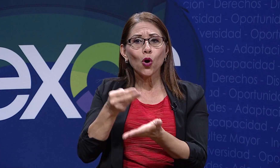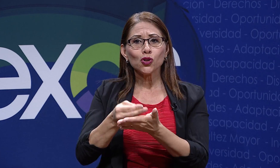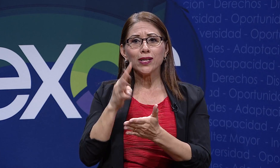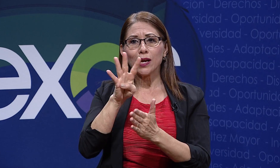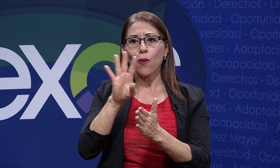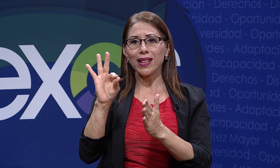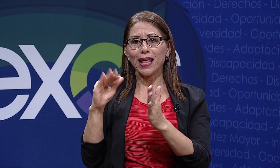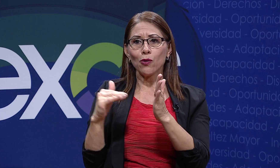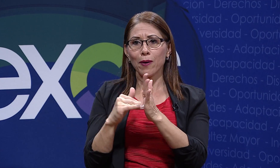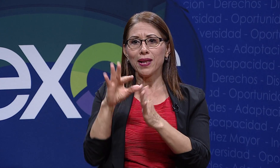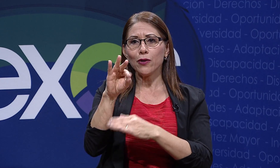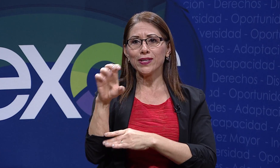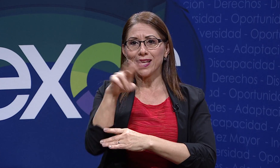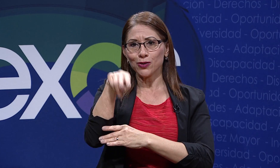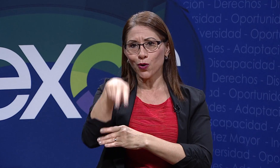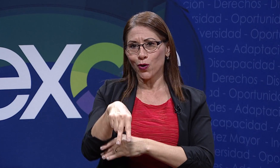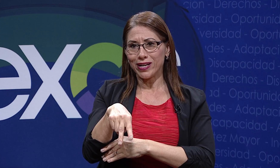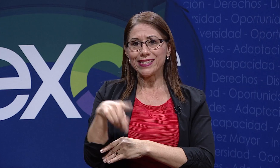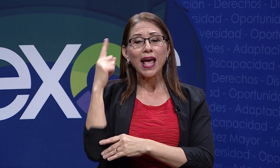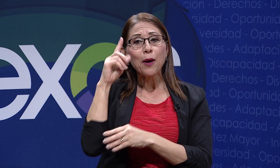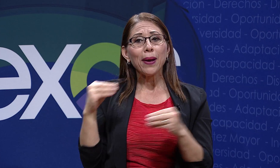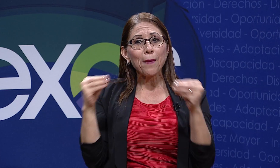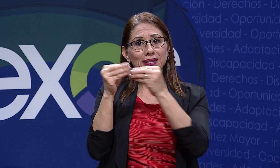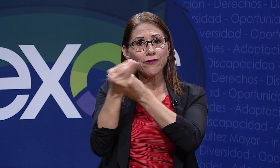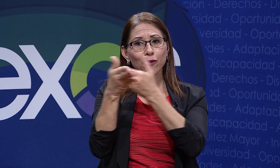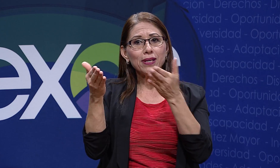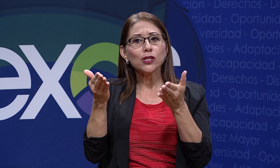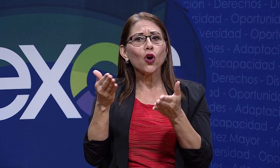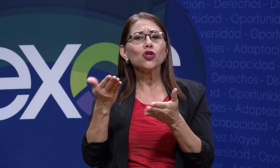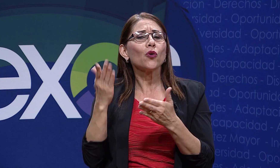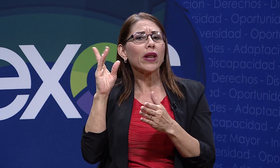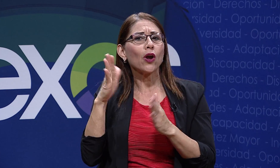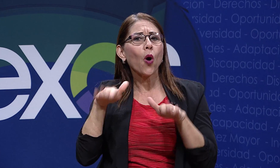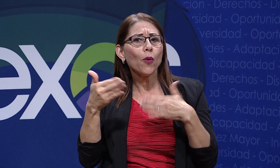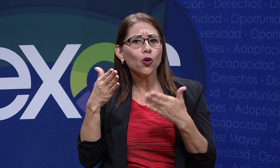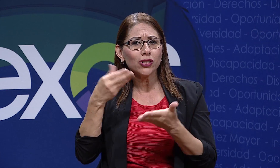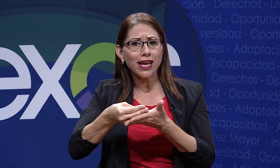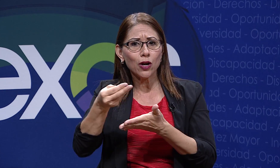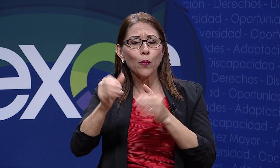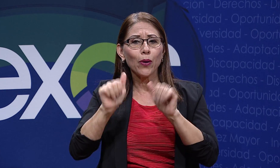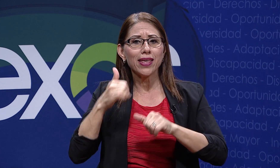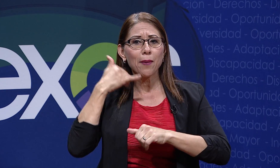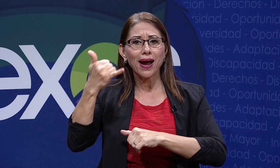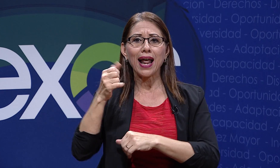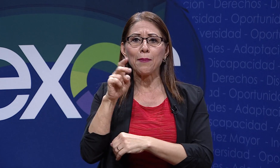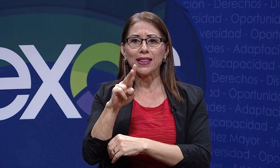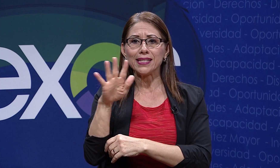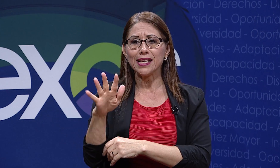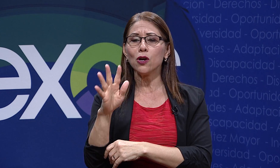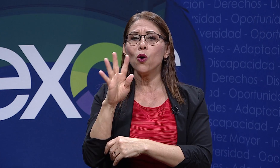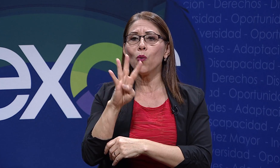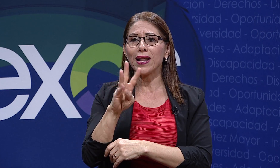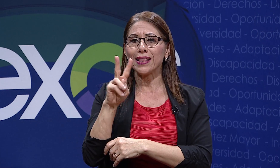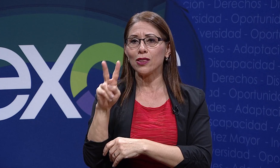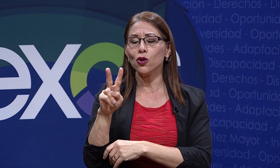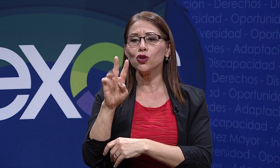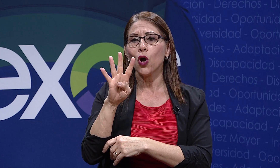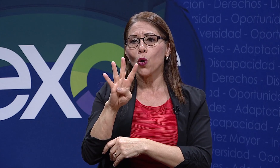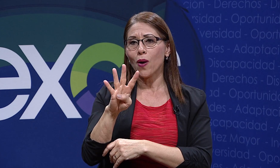Su costo es de 49.900 colones. Para más información sobre cómo conseguirlo, puede llamar al